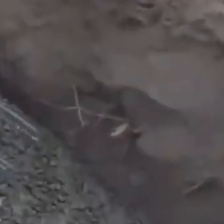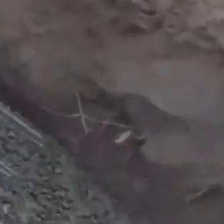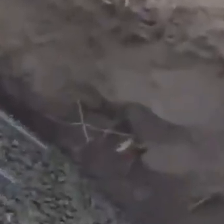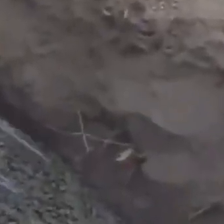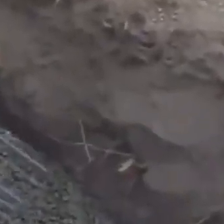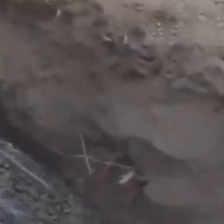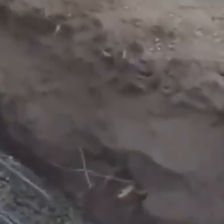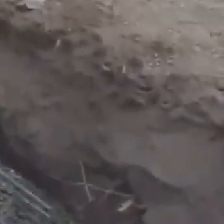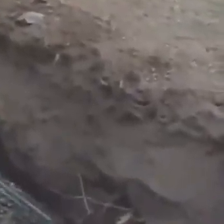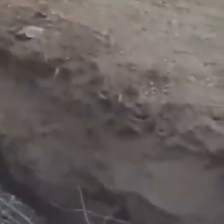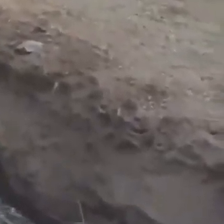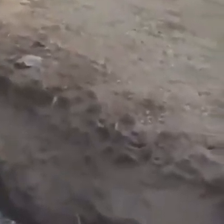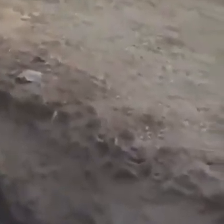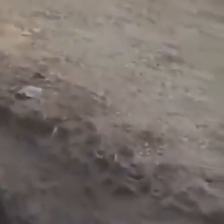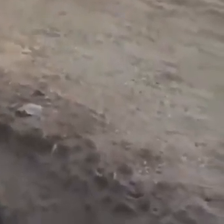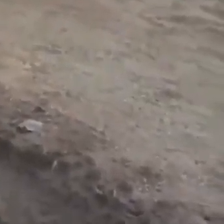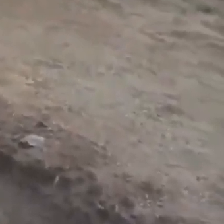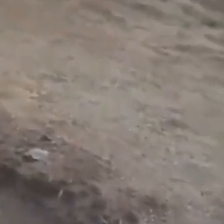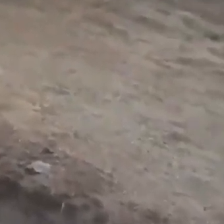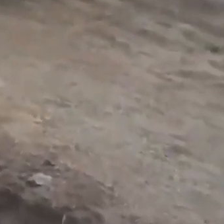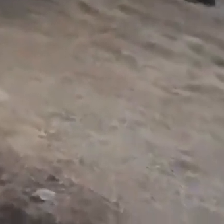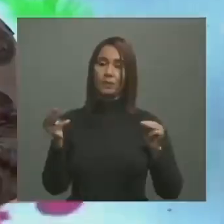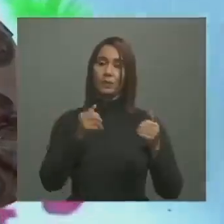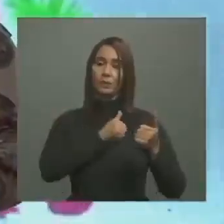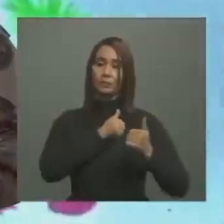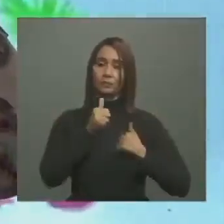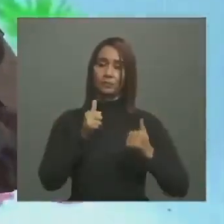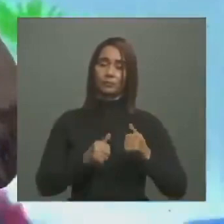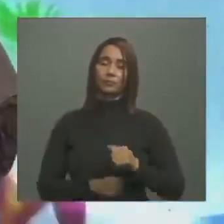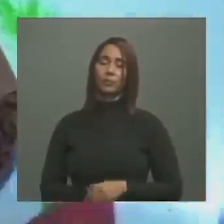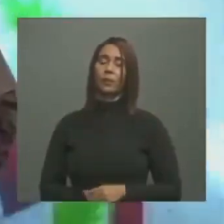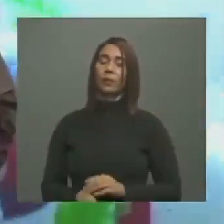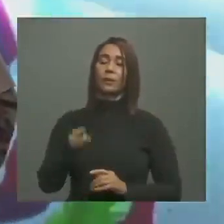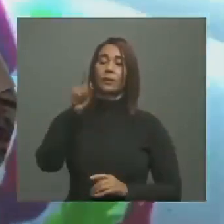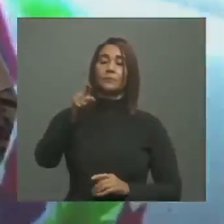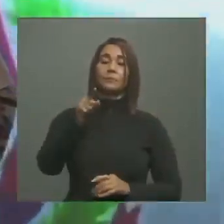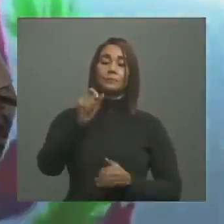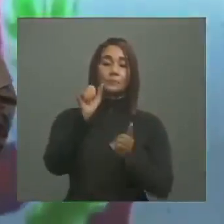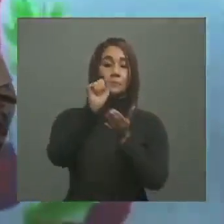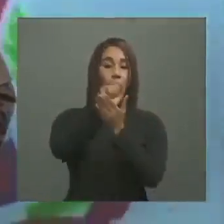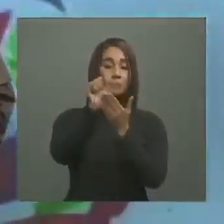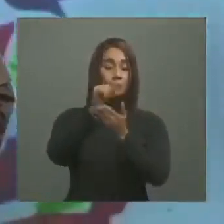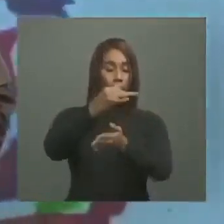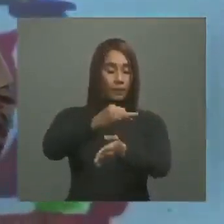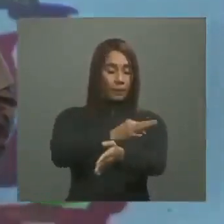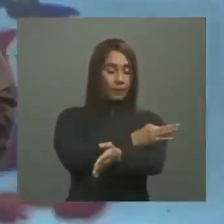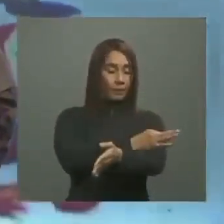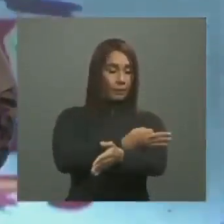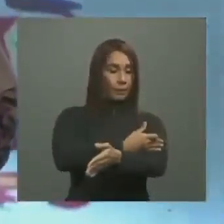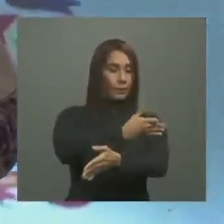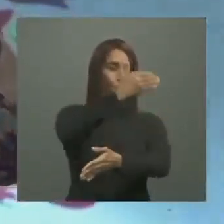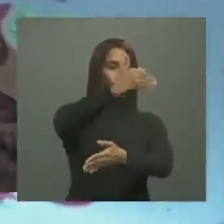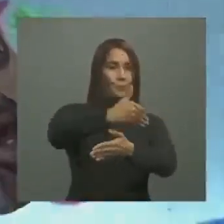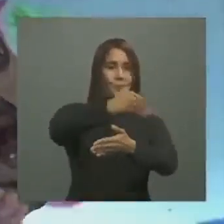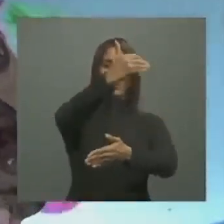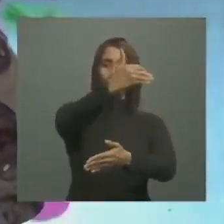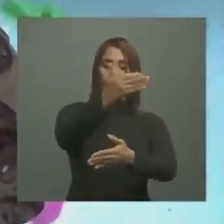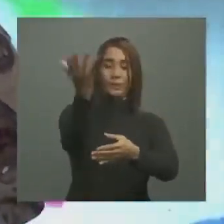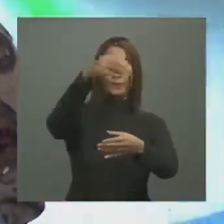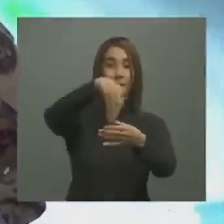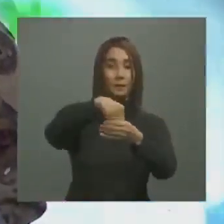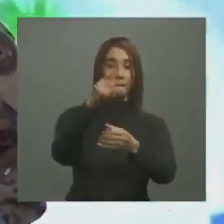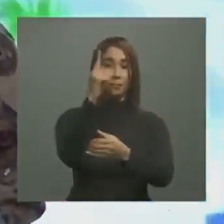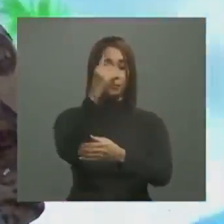Puerto Príncipe. El general Santos Domingo Guerrero Clase, que era el director de planes y operaciones del Estado